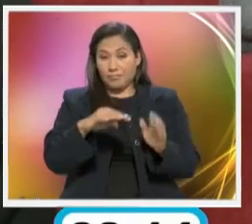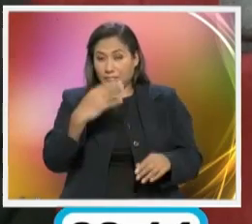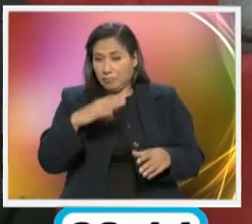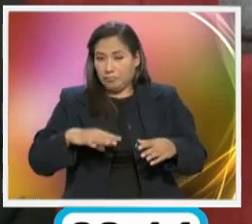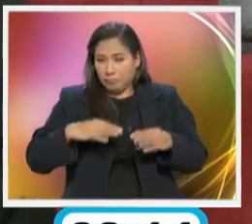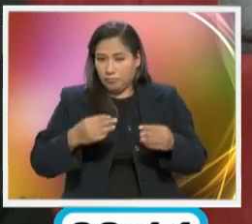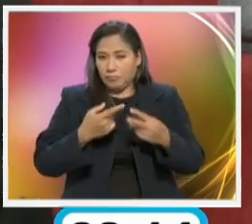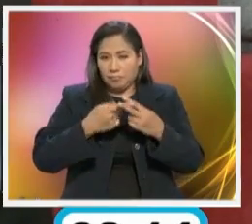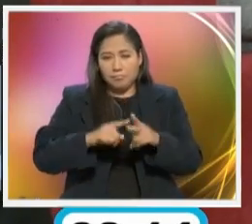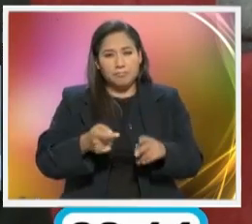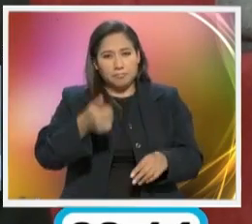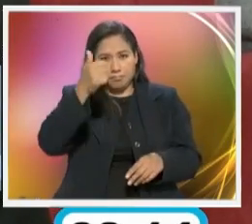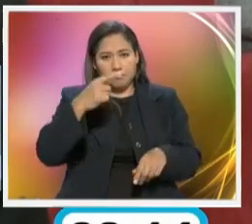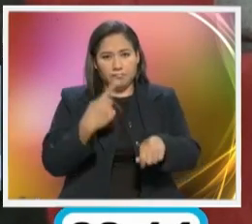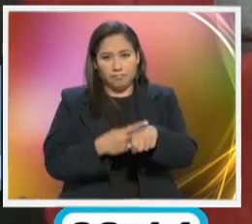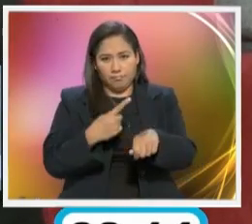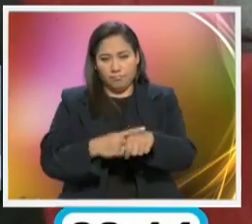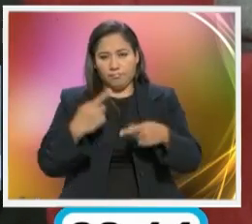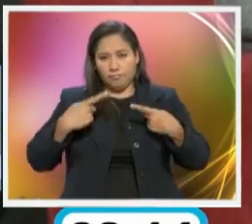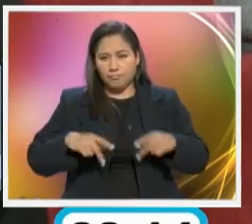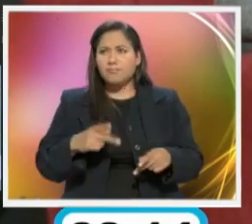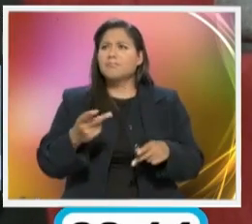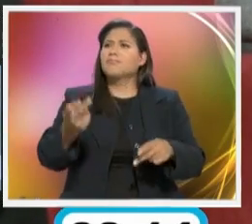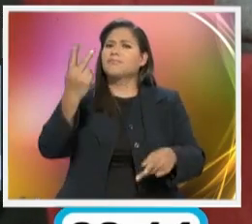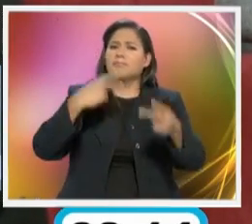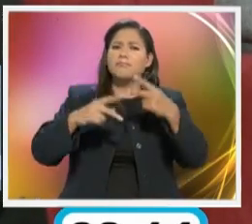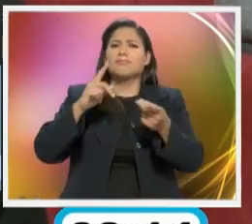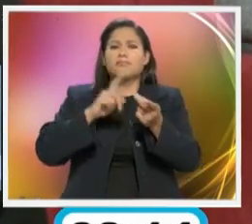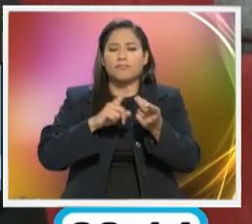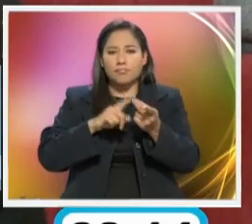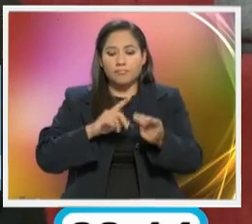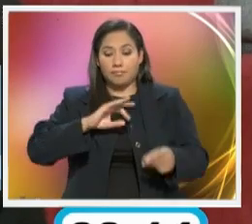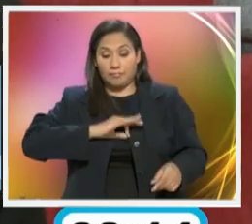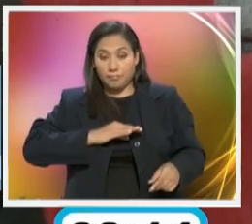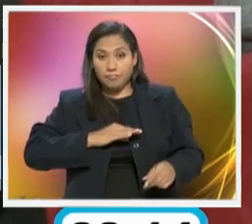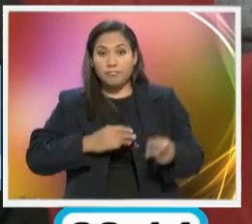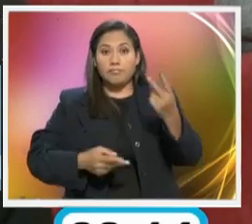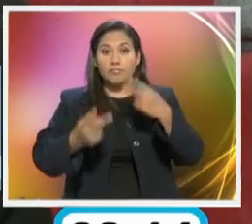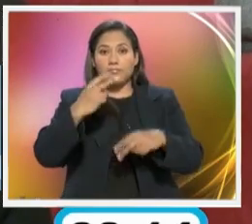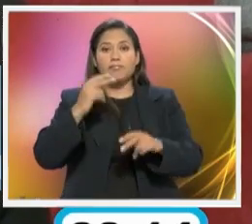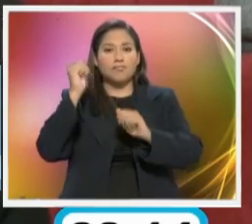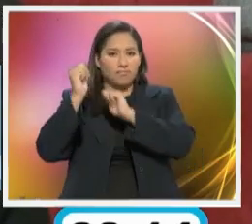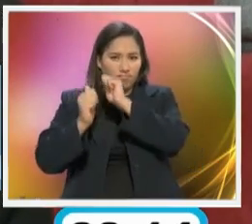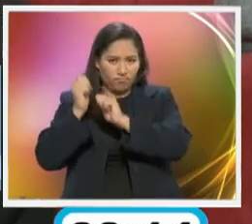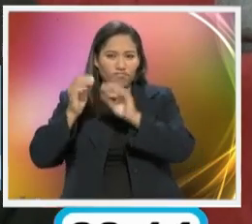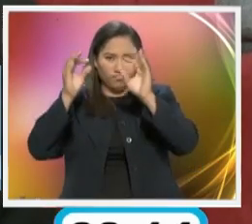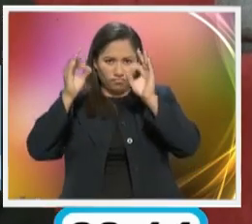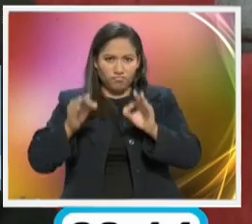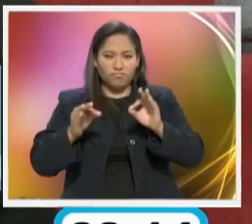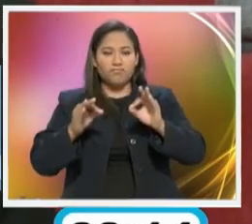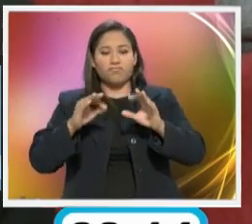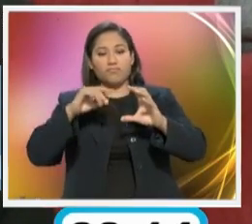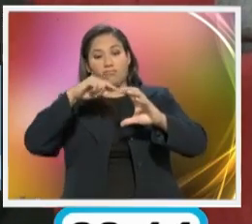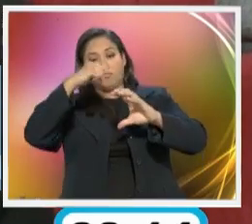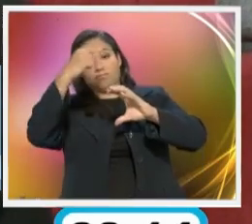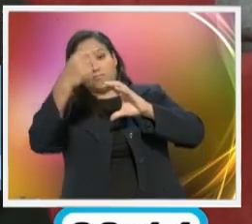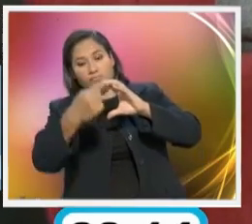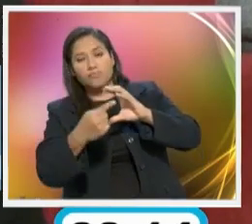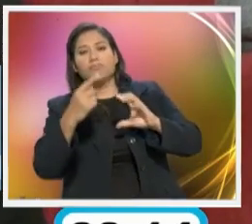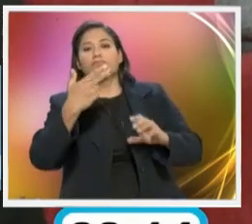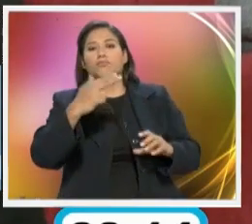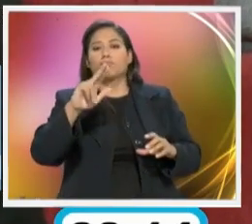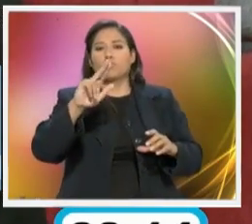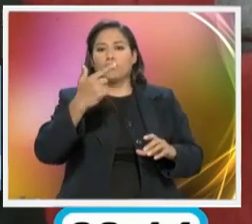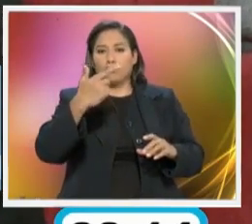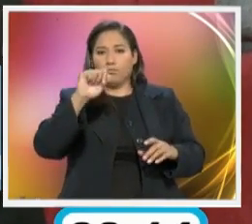el primer caso. ¿De dónde viene? El virus viene de África originalmente, de las regiones, unas regiones de Uganda,